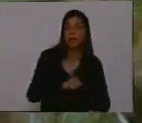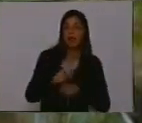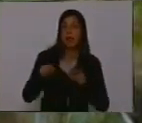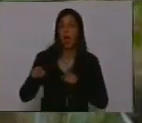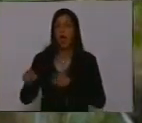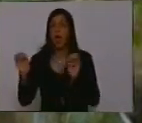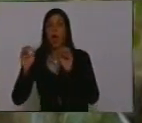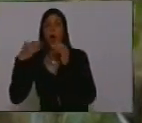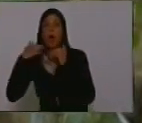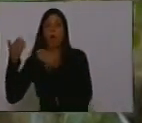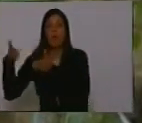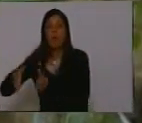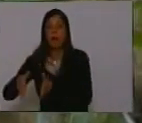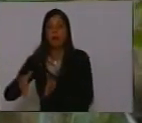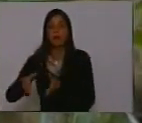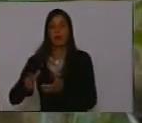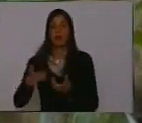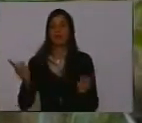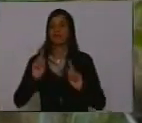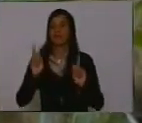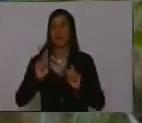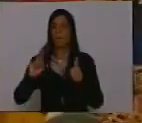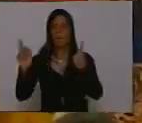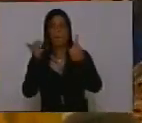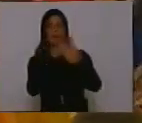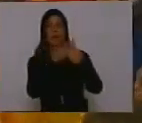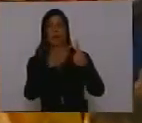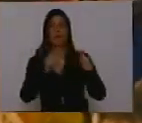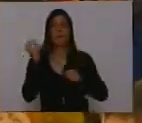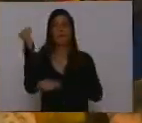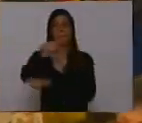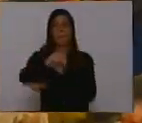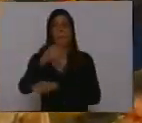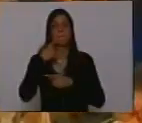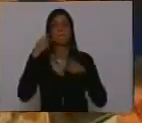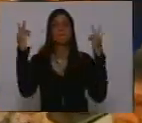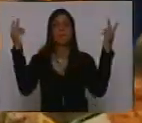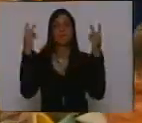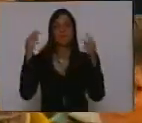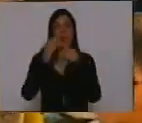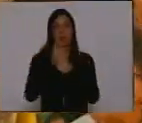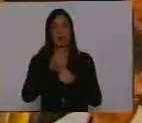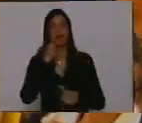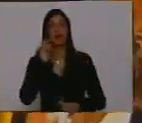es! Y nosotros venceremos. Aquí está la juventud venezolana. Muchas gracias.